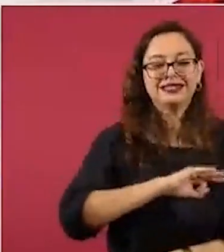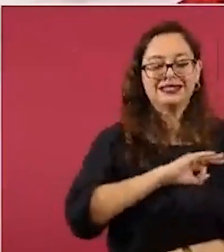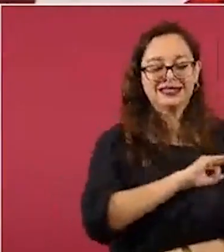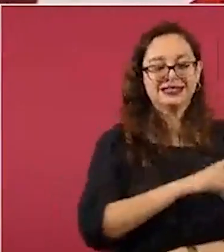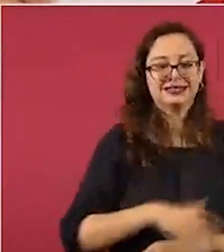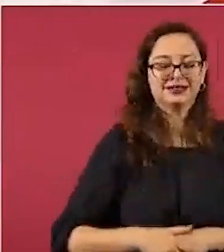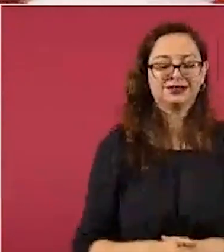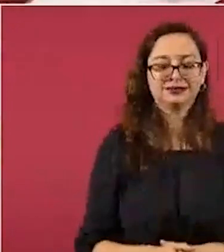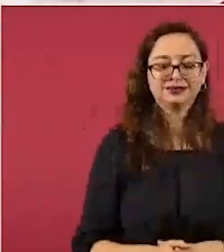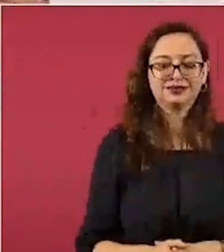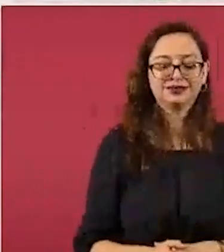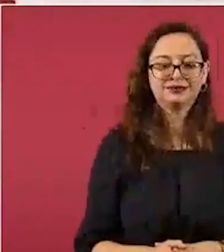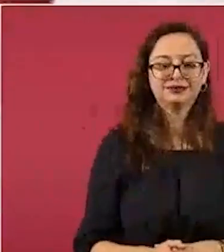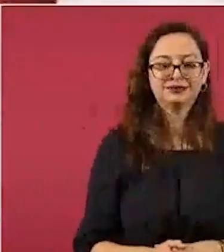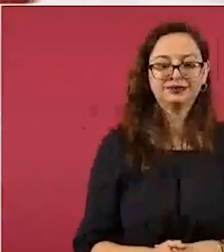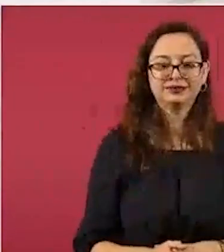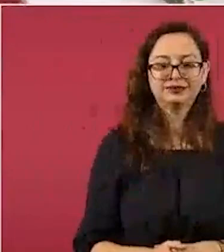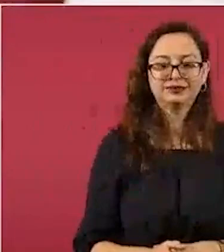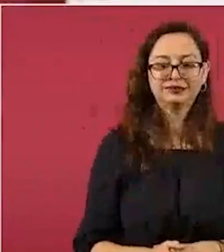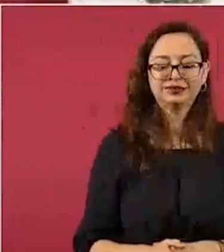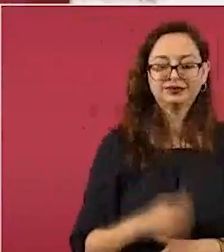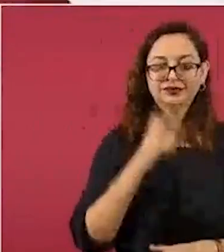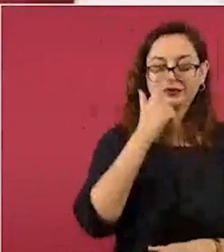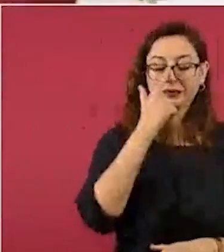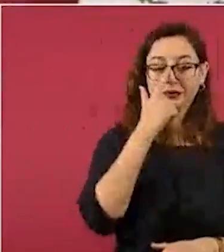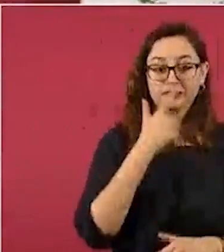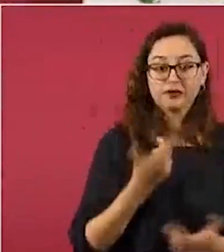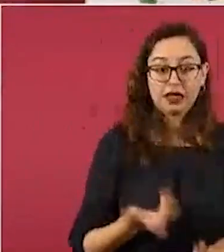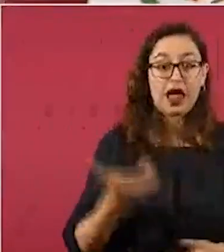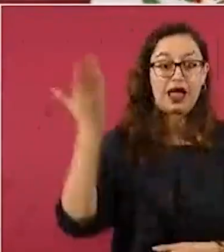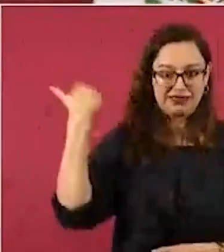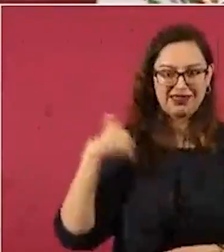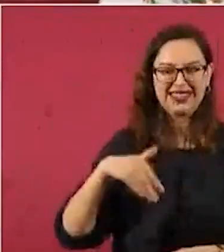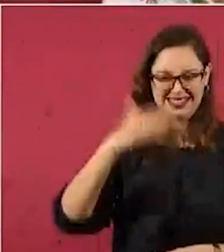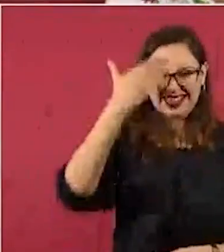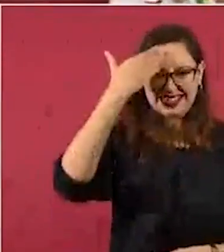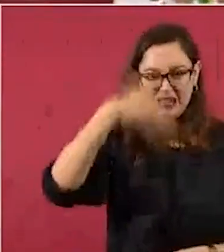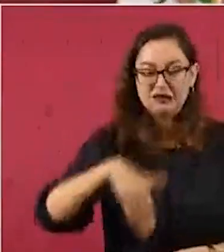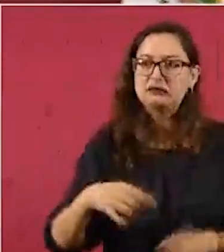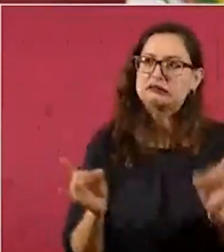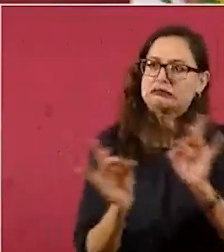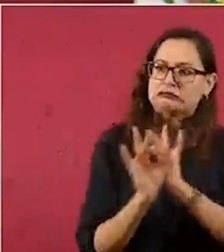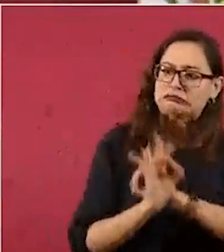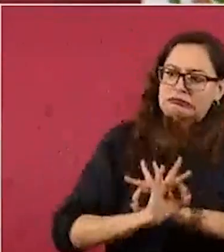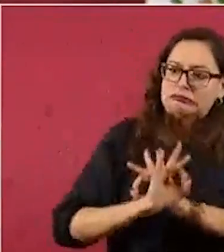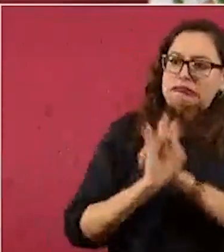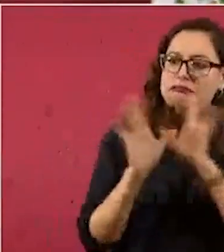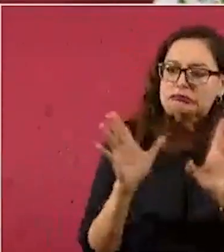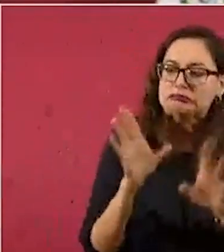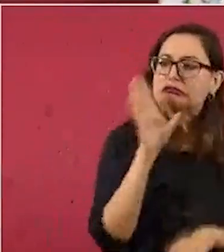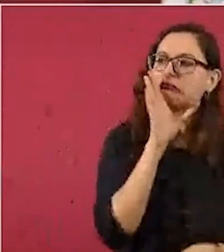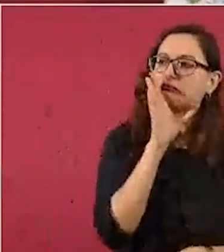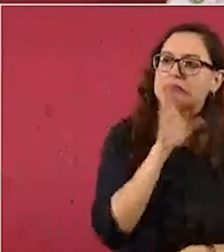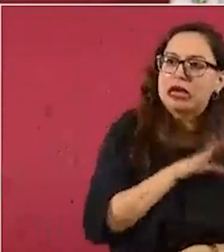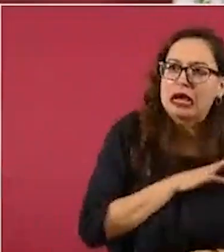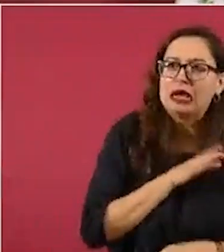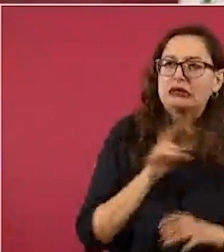Hasta se decía antes, al mal tiempo, buena cara.